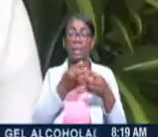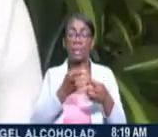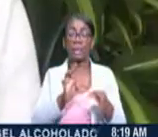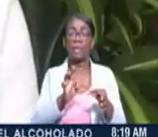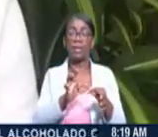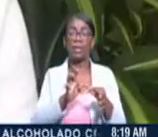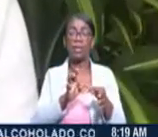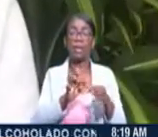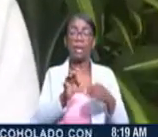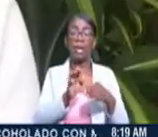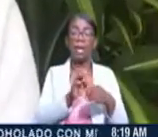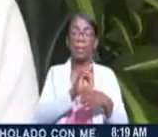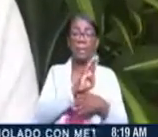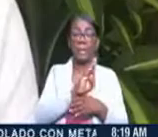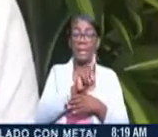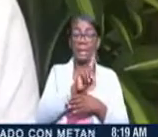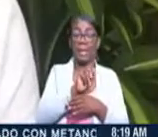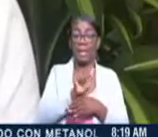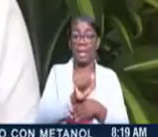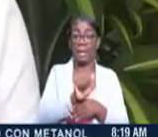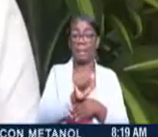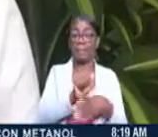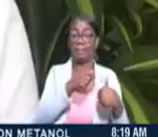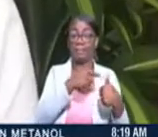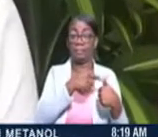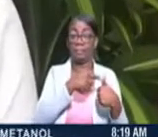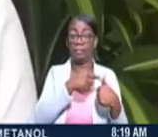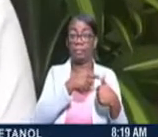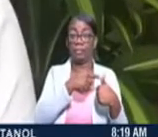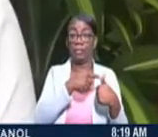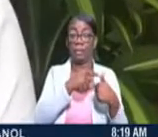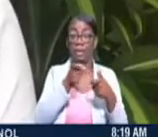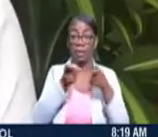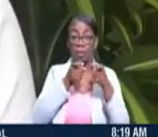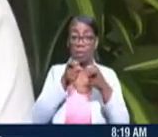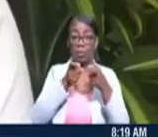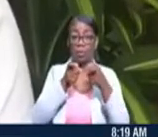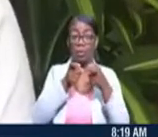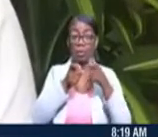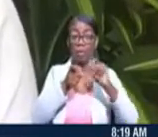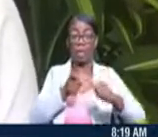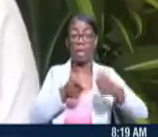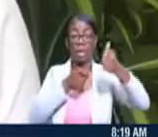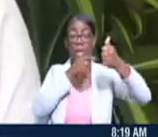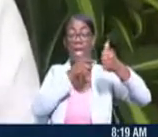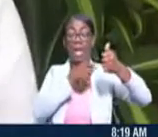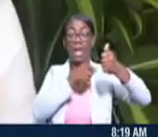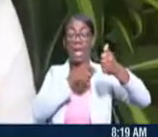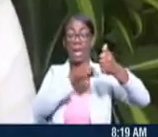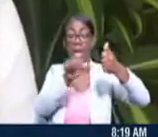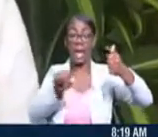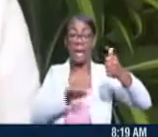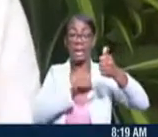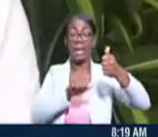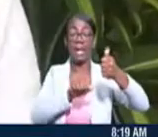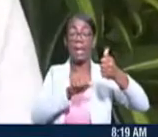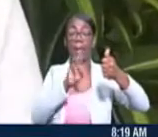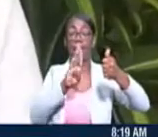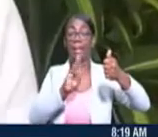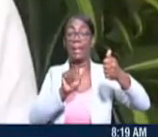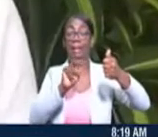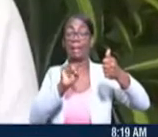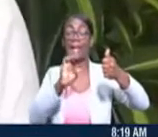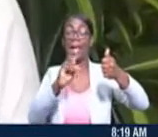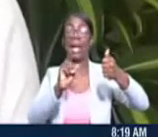que el Banco de Desarrollo Agropecuario está regulado bajo la superintendencia bancaria, ha podido flexibilizar